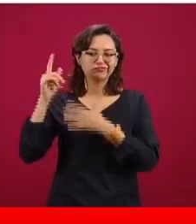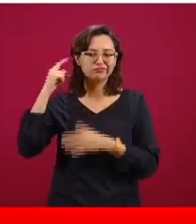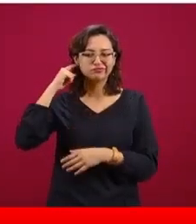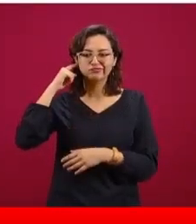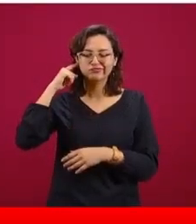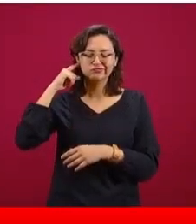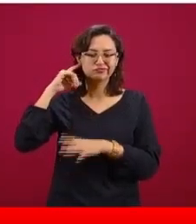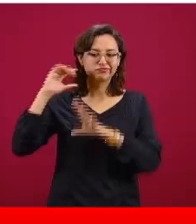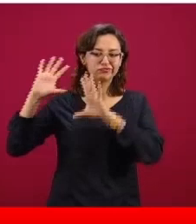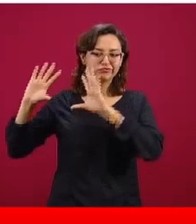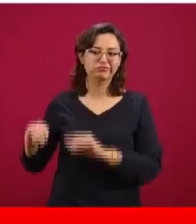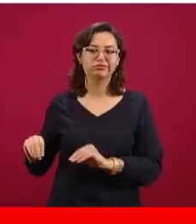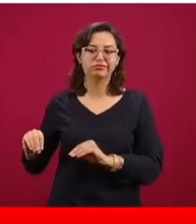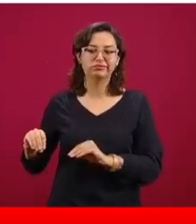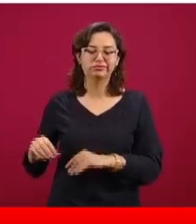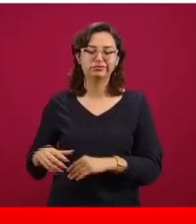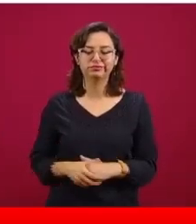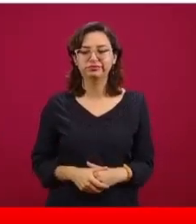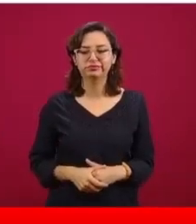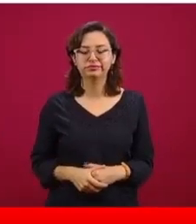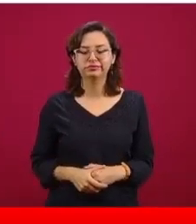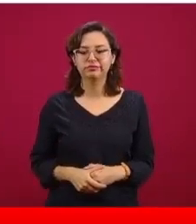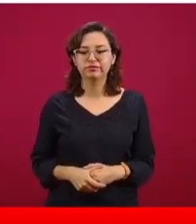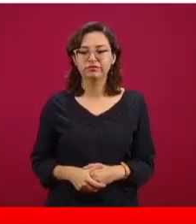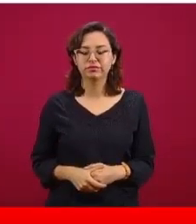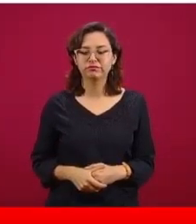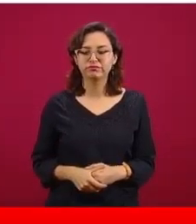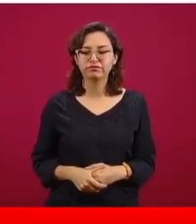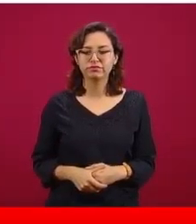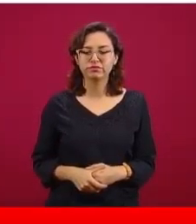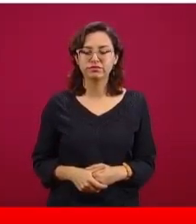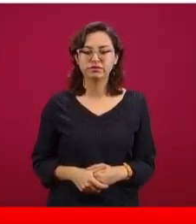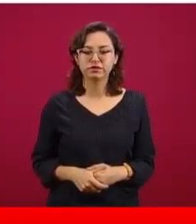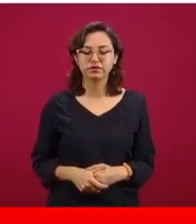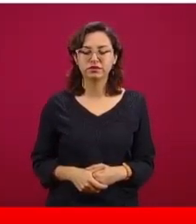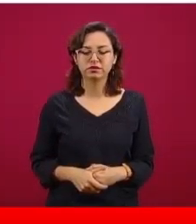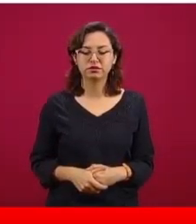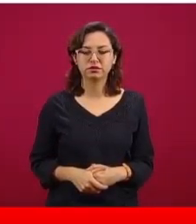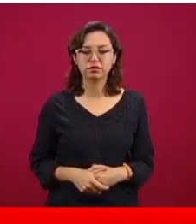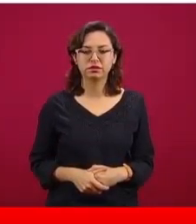en tijuana bajado también tiene en ecatepec sí